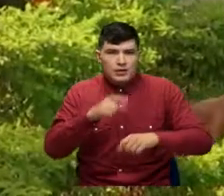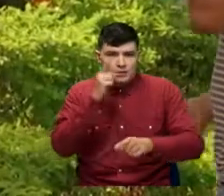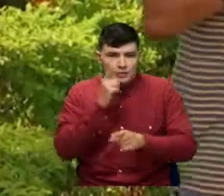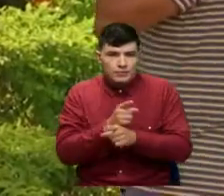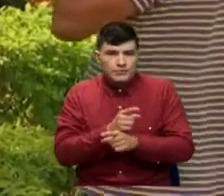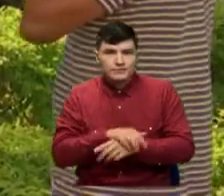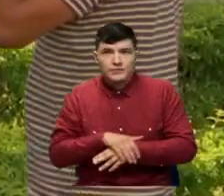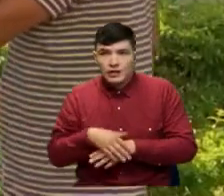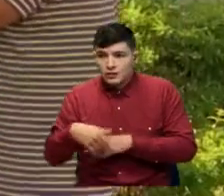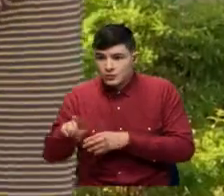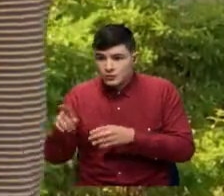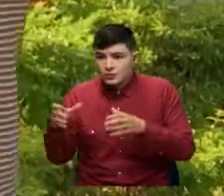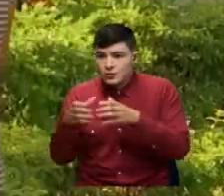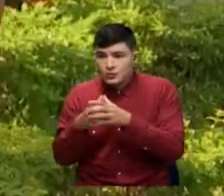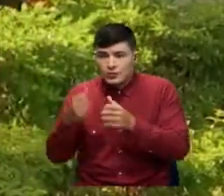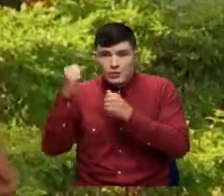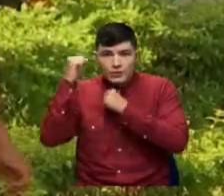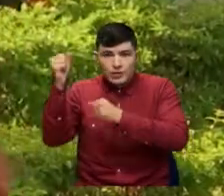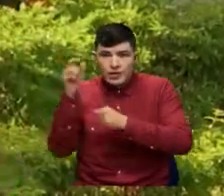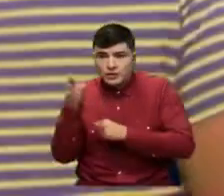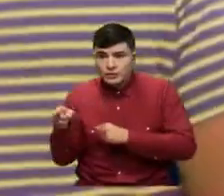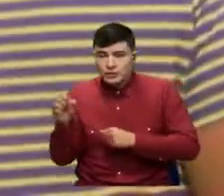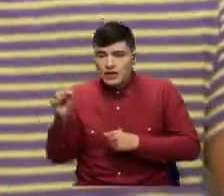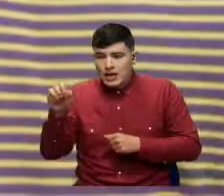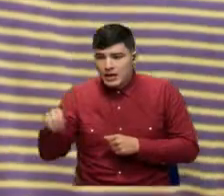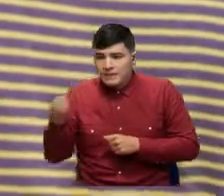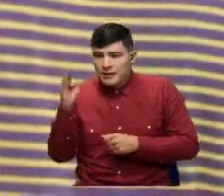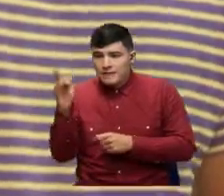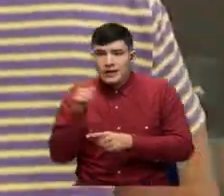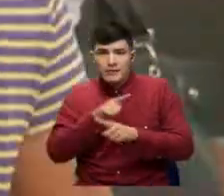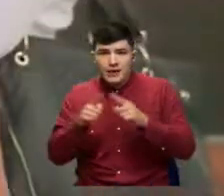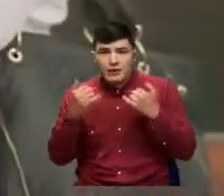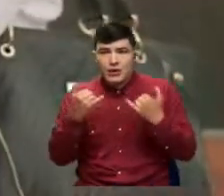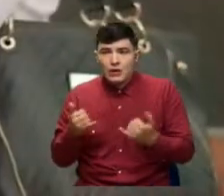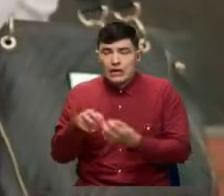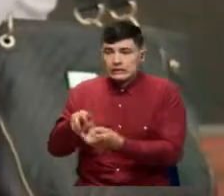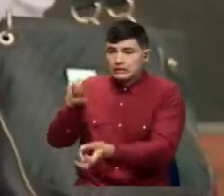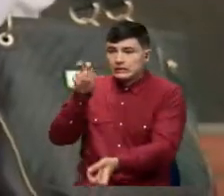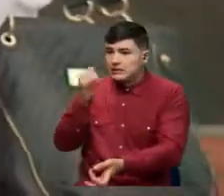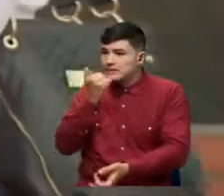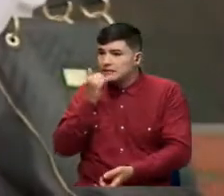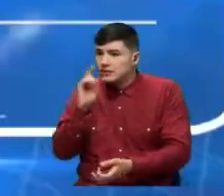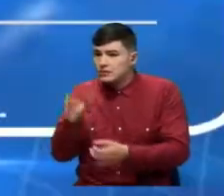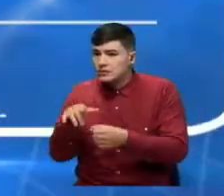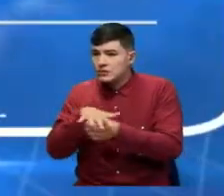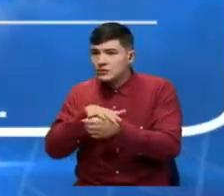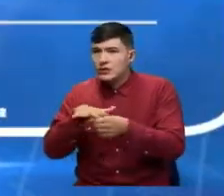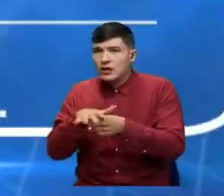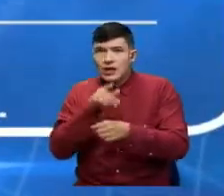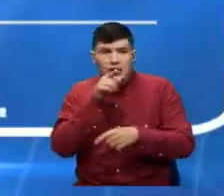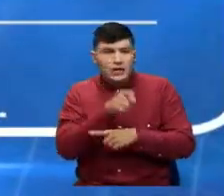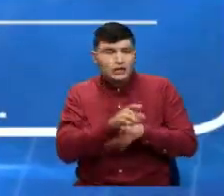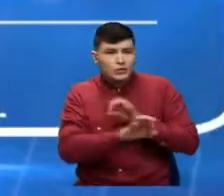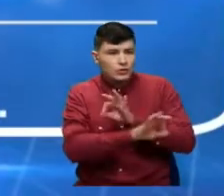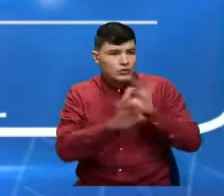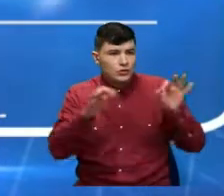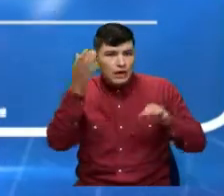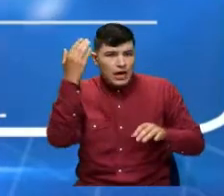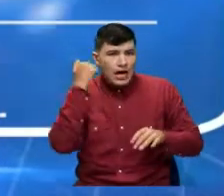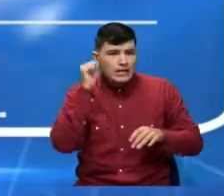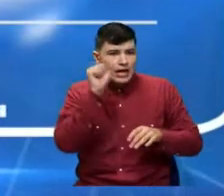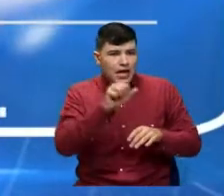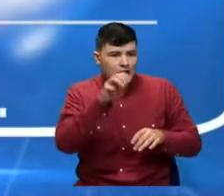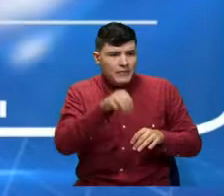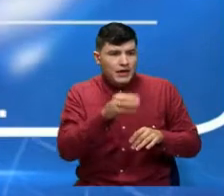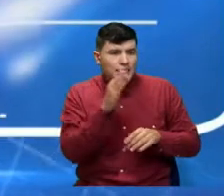integrantes del sindicato del acueducto también se encuentran sorprendidos ante lo ocurrido pero nunca haya sucedido en la historia de la